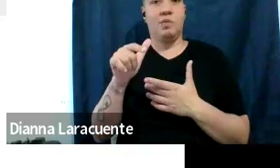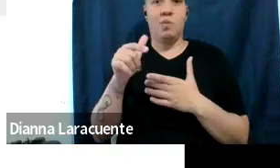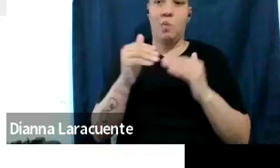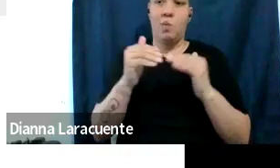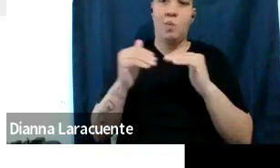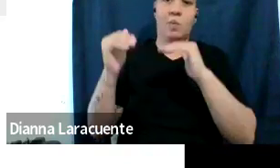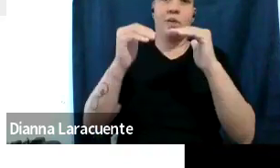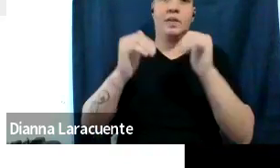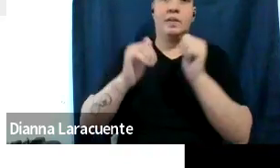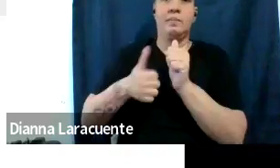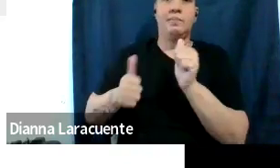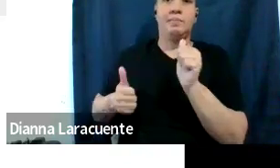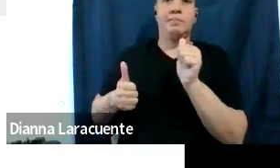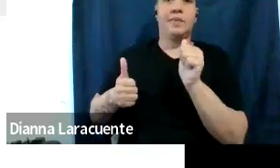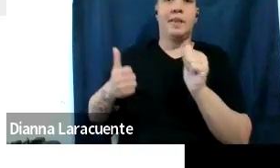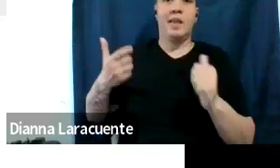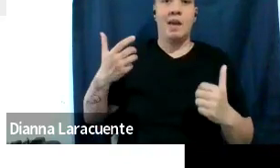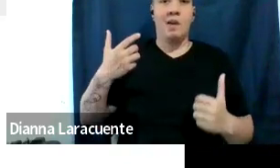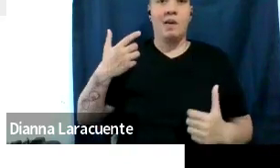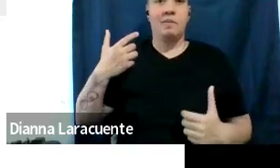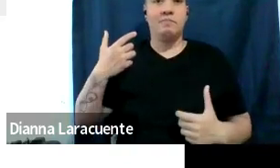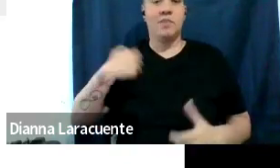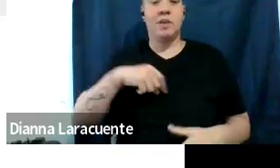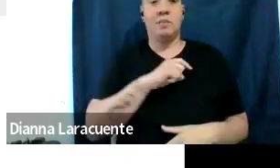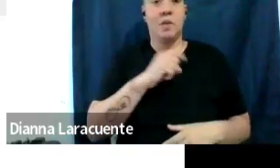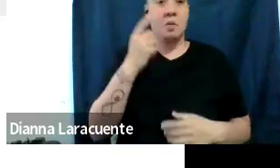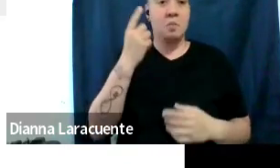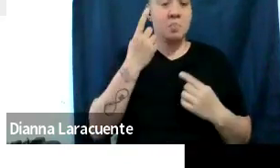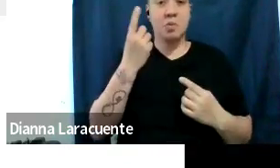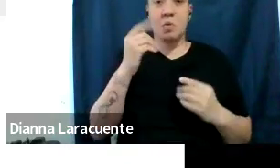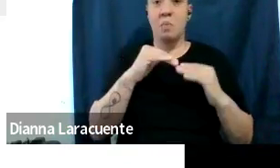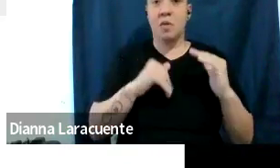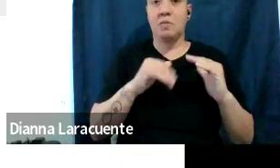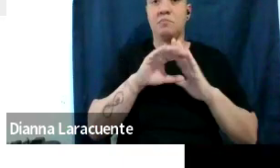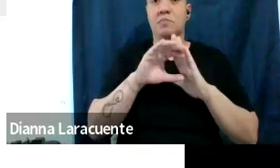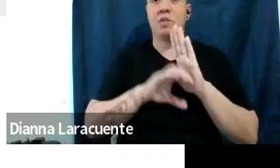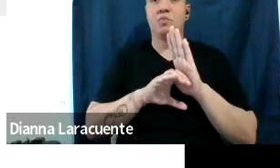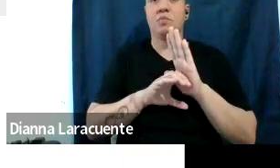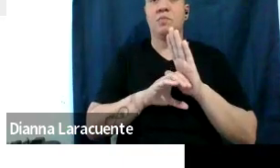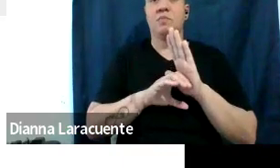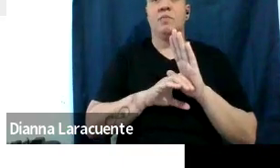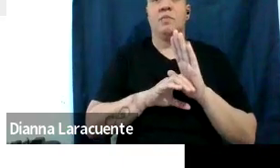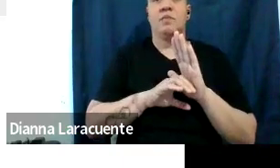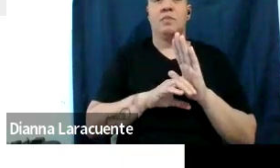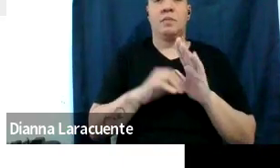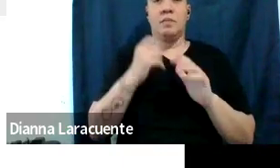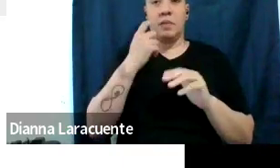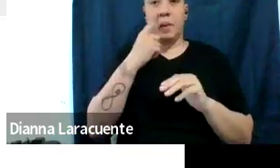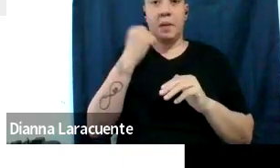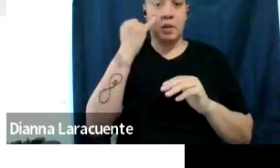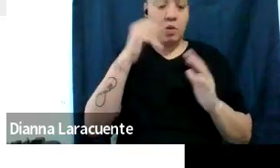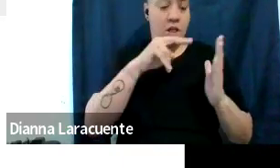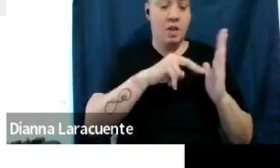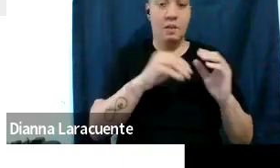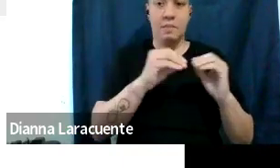retrógrada España. Nadie pensó que iba a dar menos, que la Constitución, que si les hubiera leído más, era